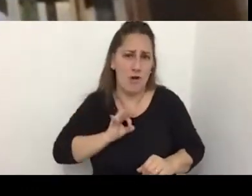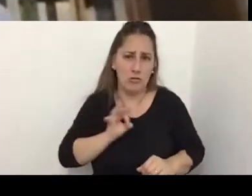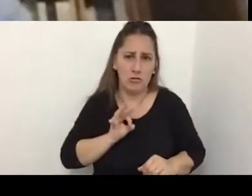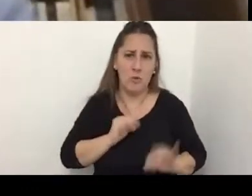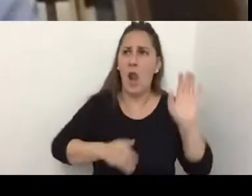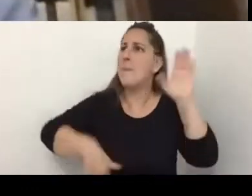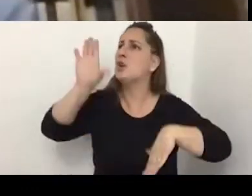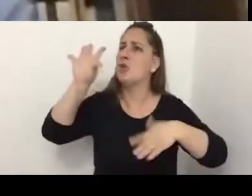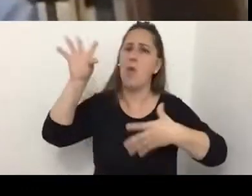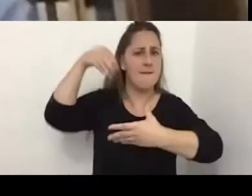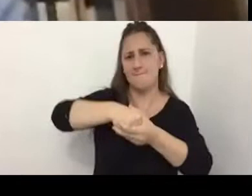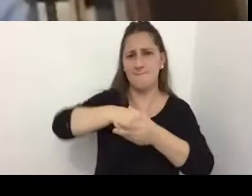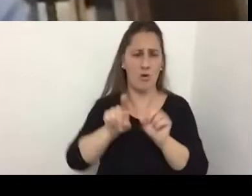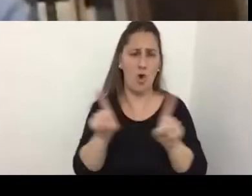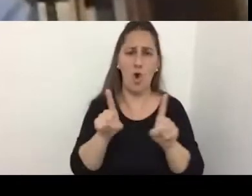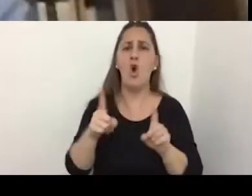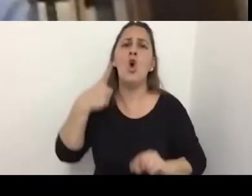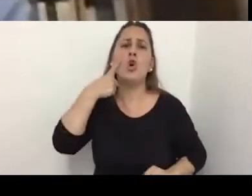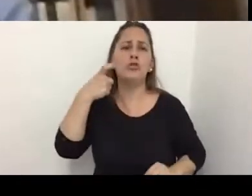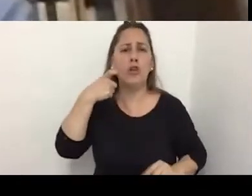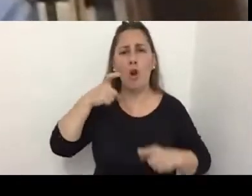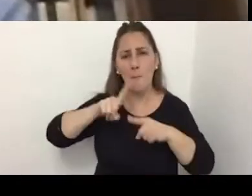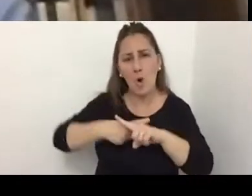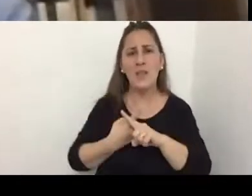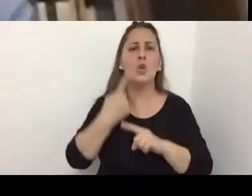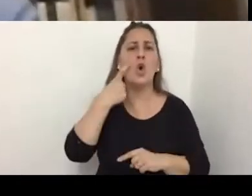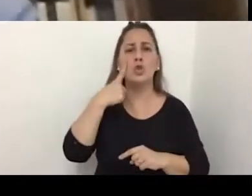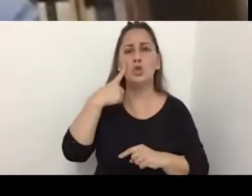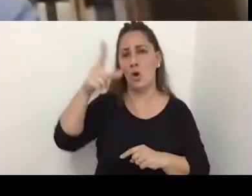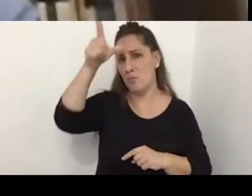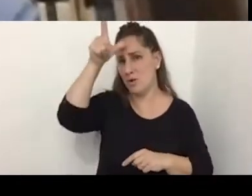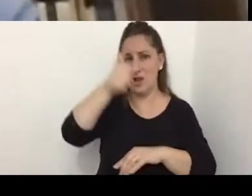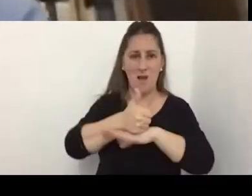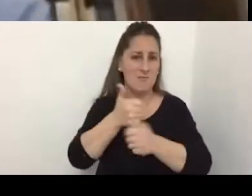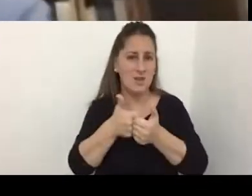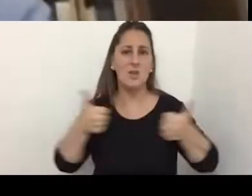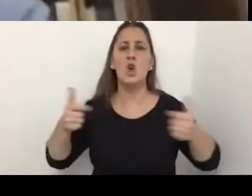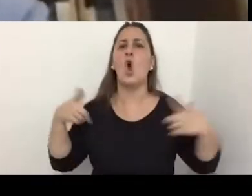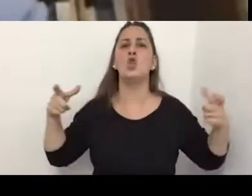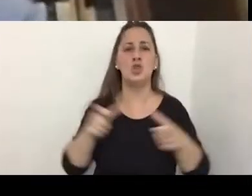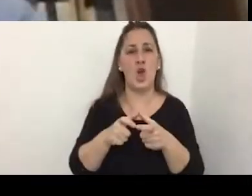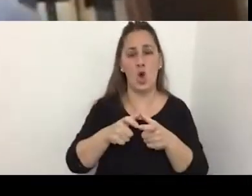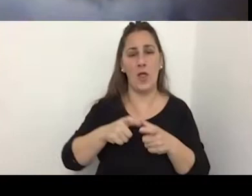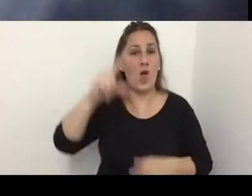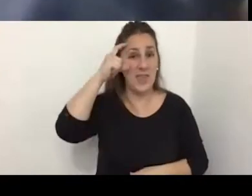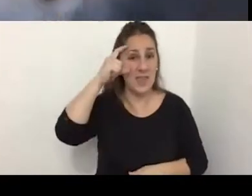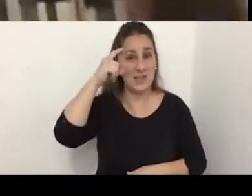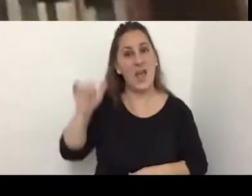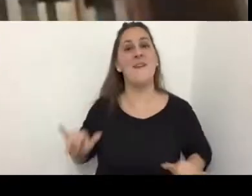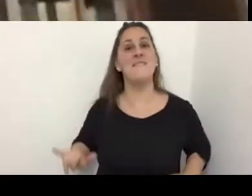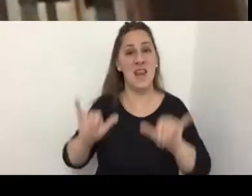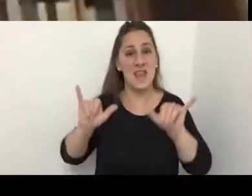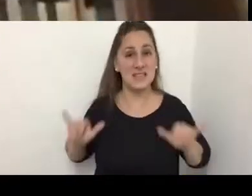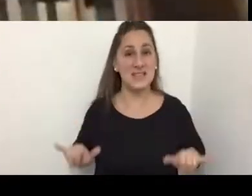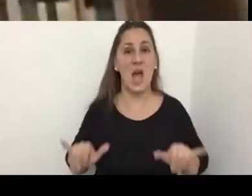mayoritaria. De hecho, es más, el control político y policíaco, el famoso Consejo de los 10 que tenía Venecia, si ustedes van al